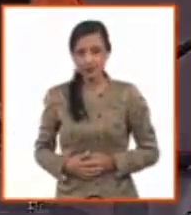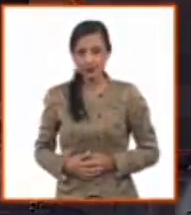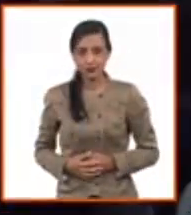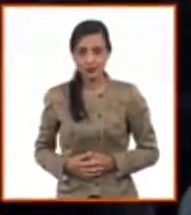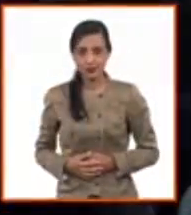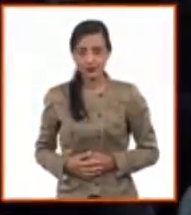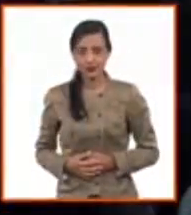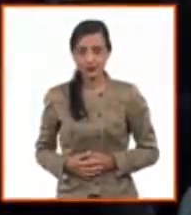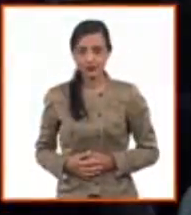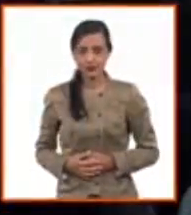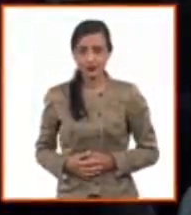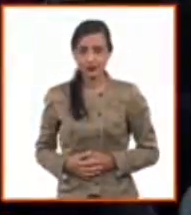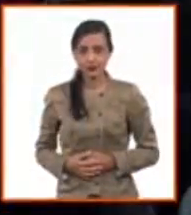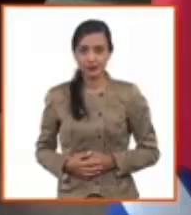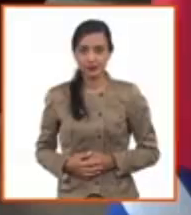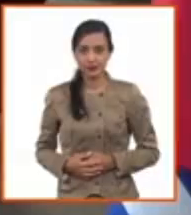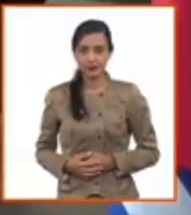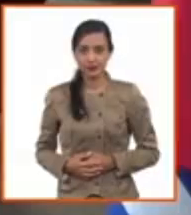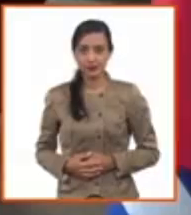reportaje